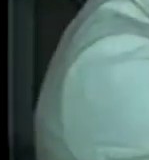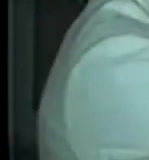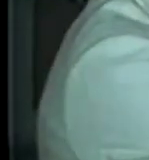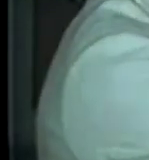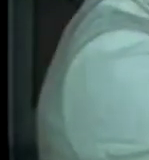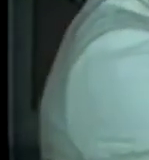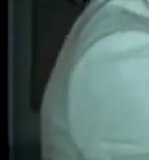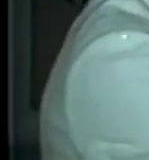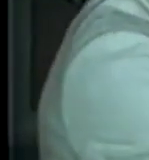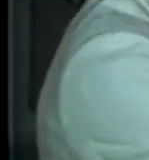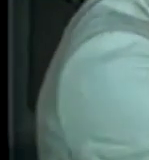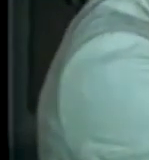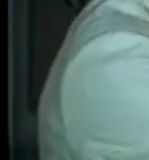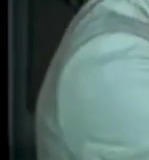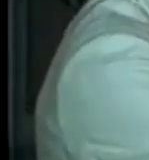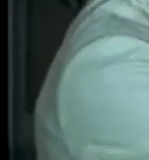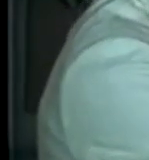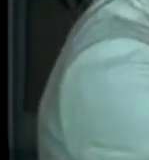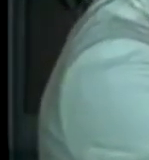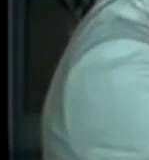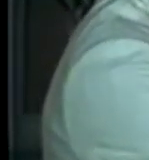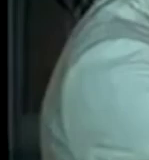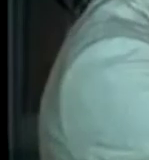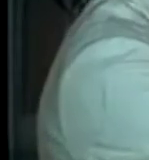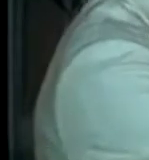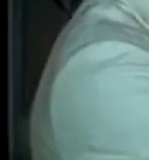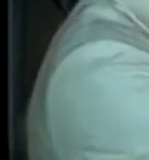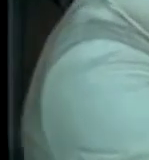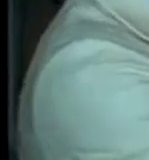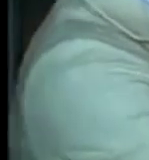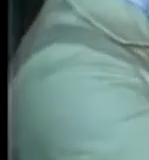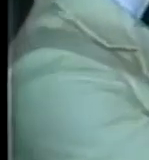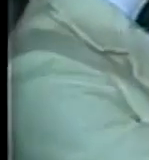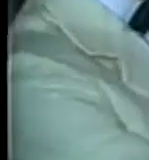partes. Por favor, Miguel, tráetelo como sea.